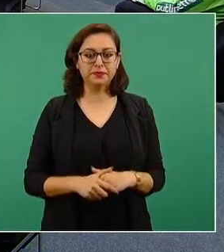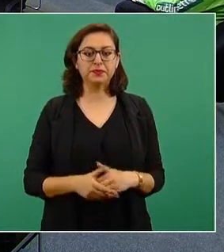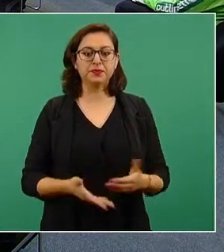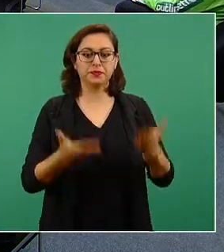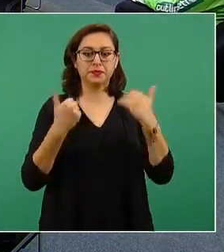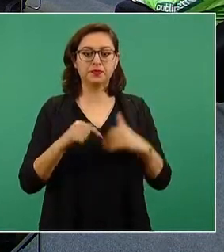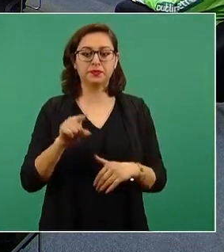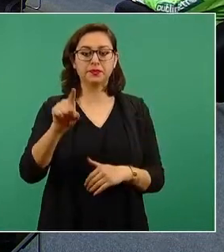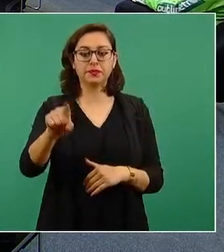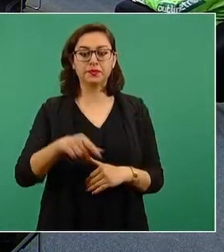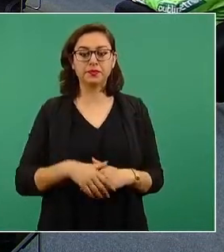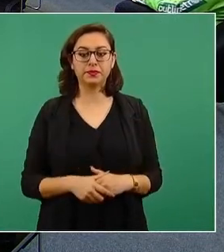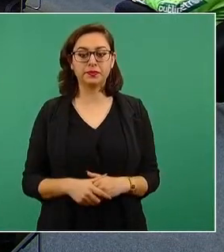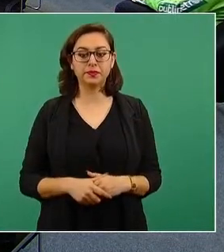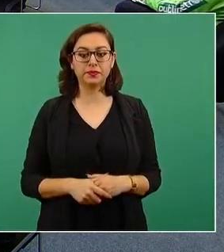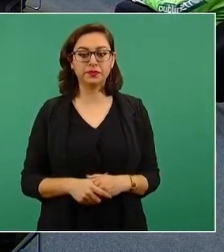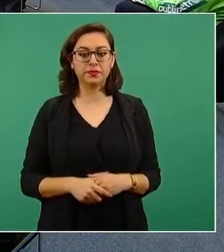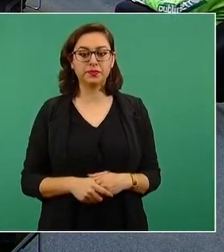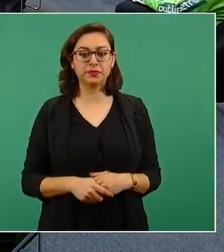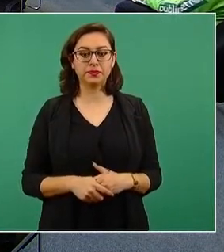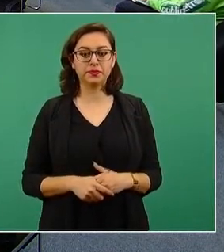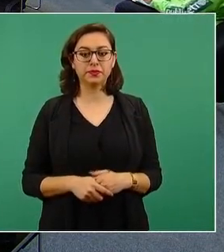vamos contigo.